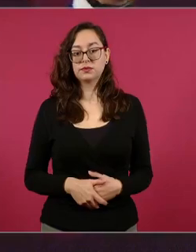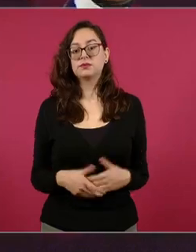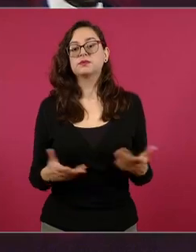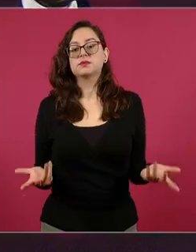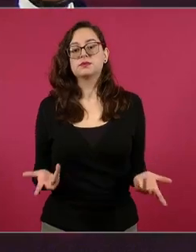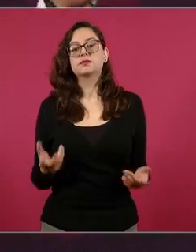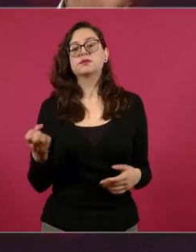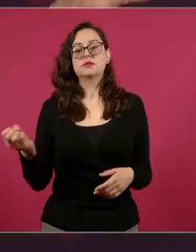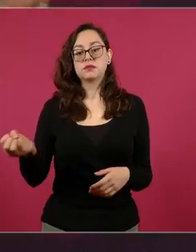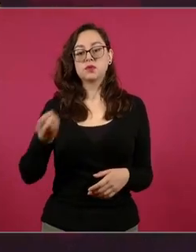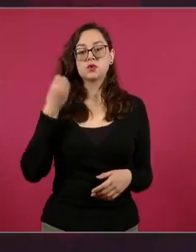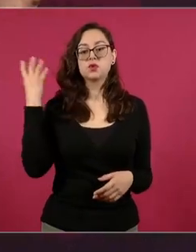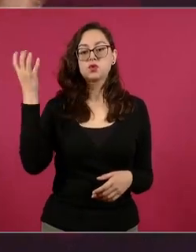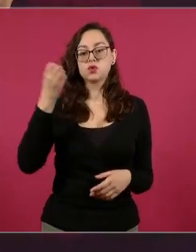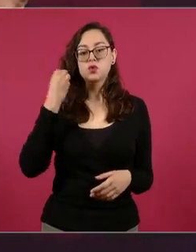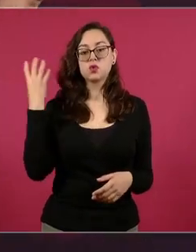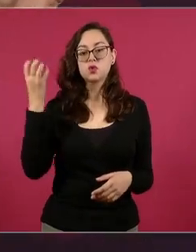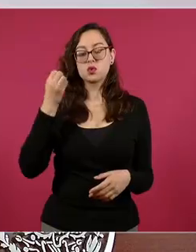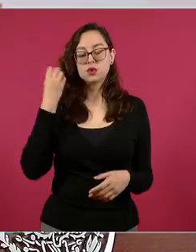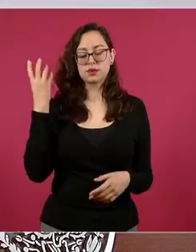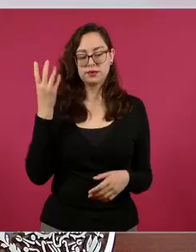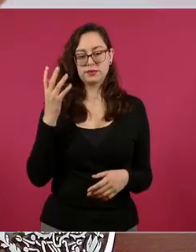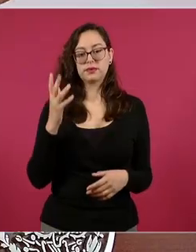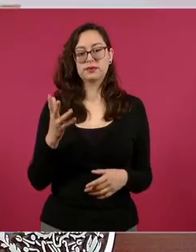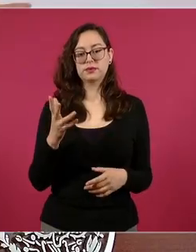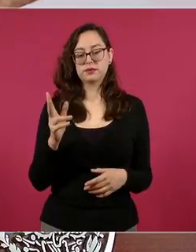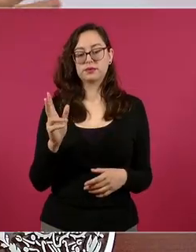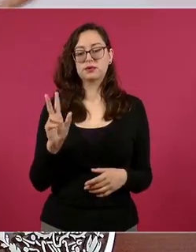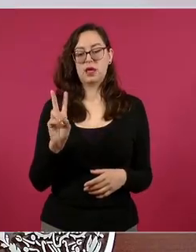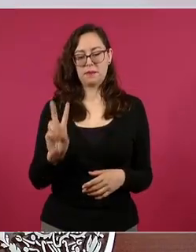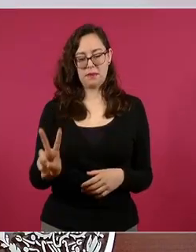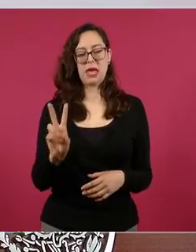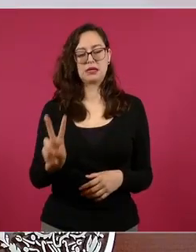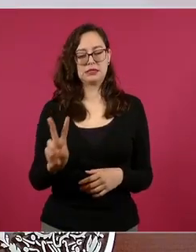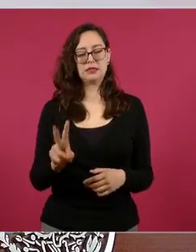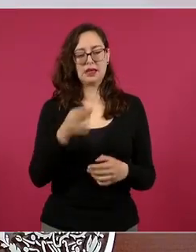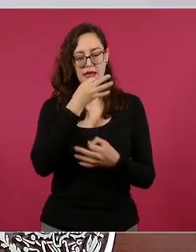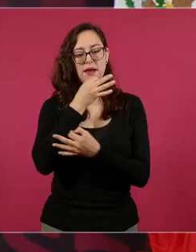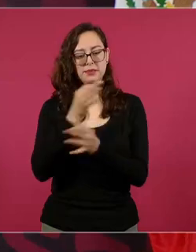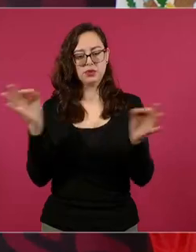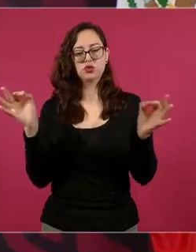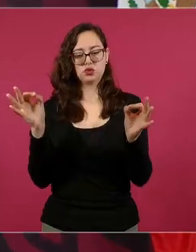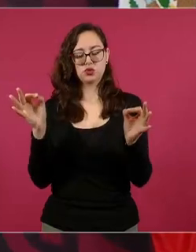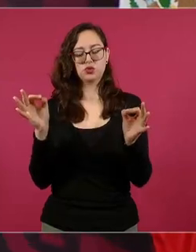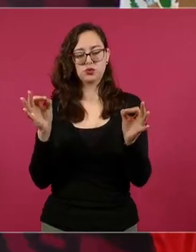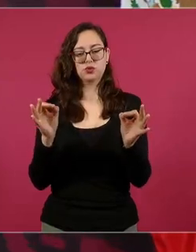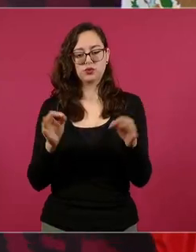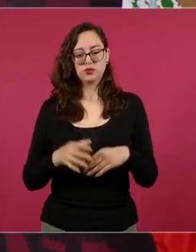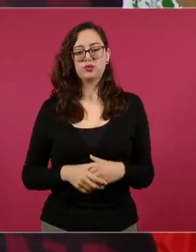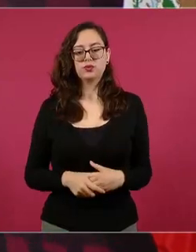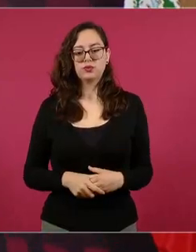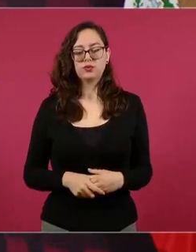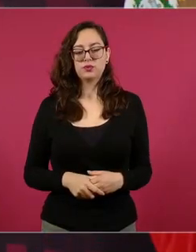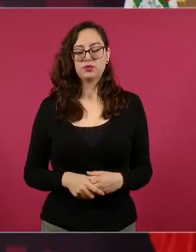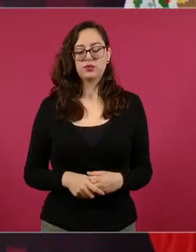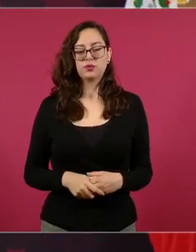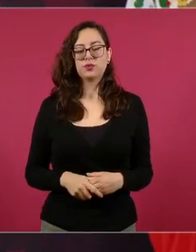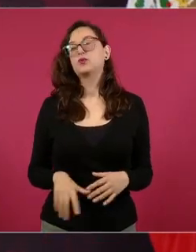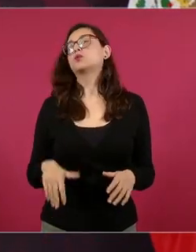socializamos información el viernes. Sí. Es el